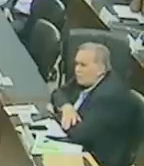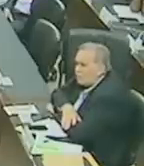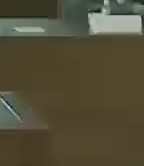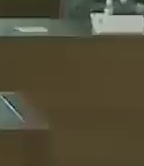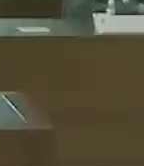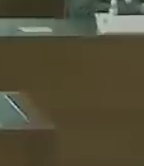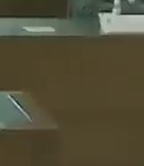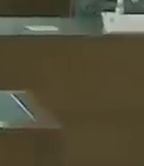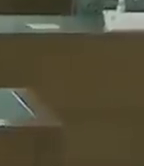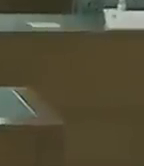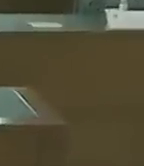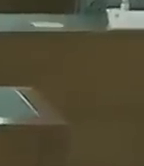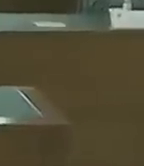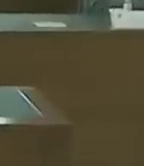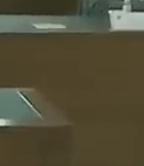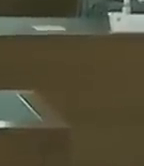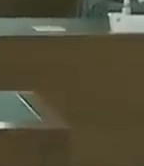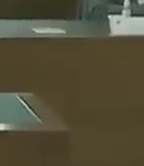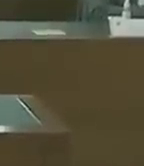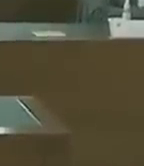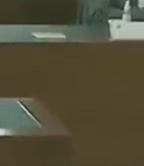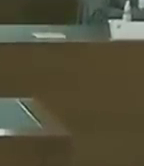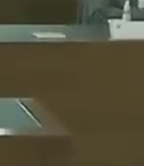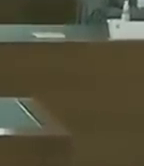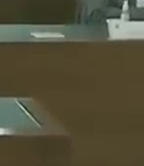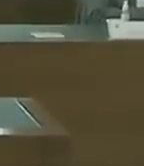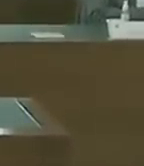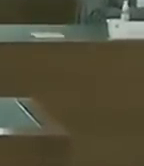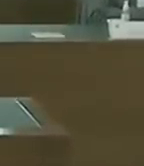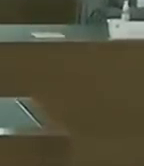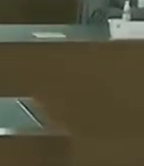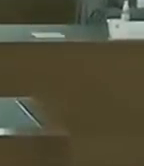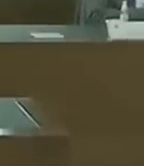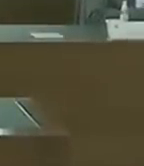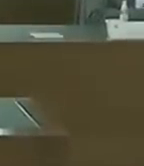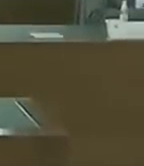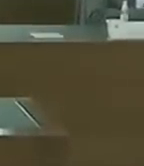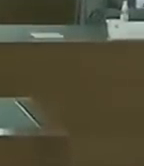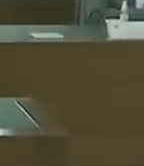infaustas declaraciones o confesiones de Donald Trump